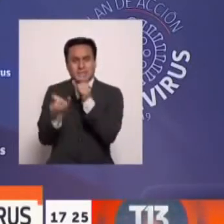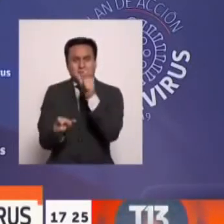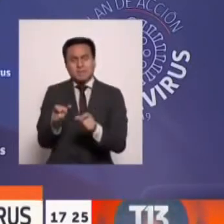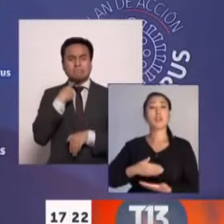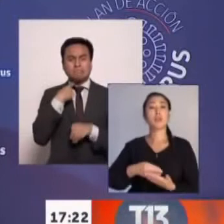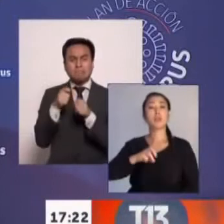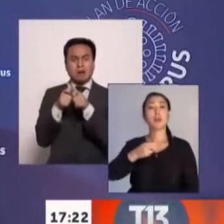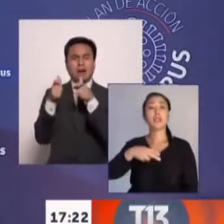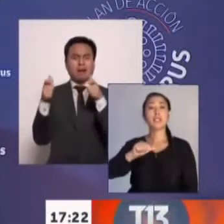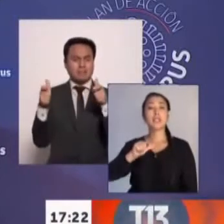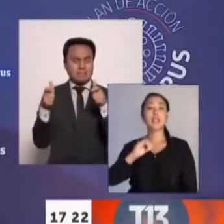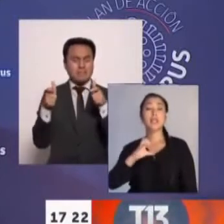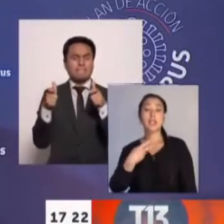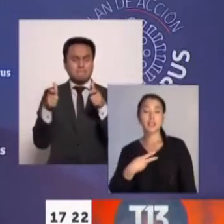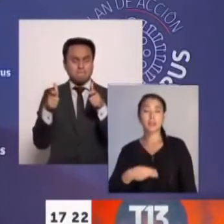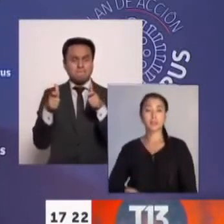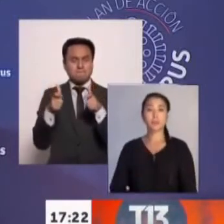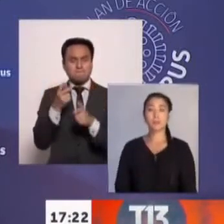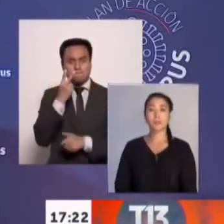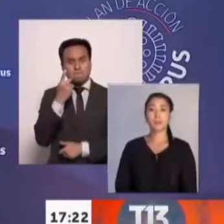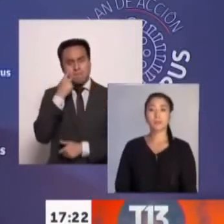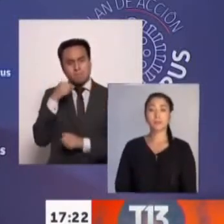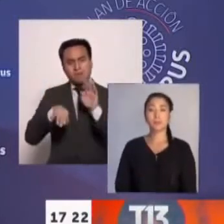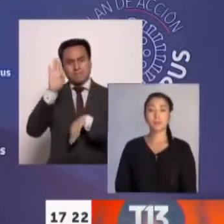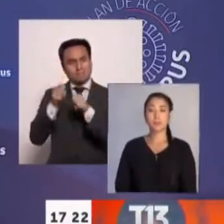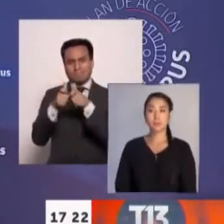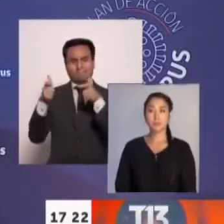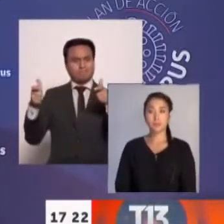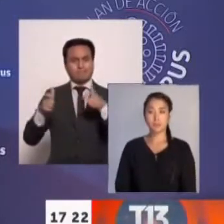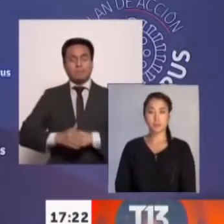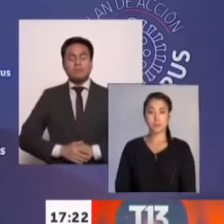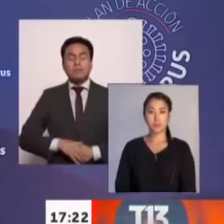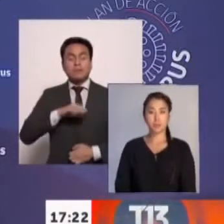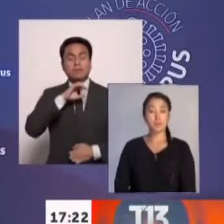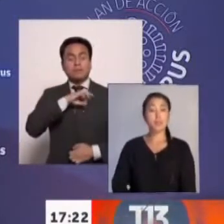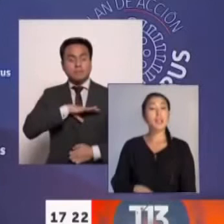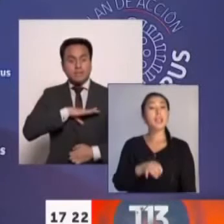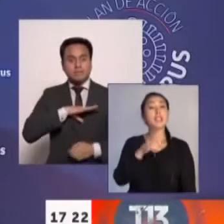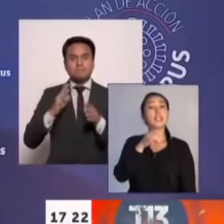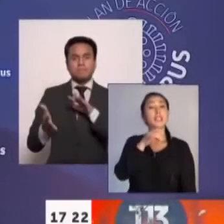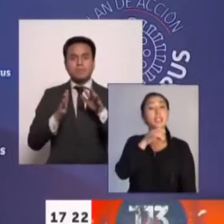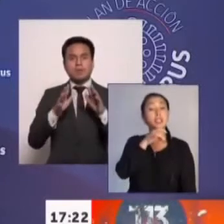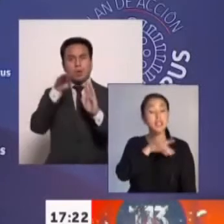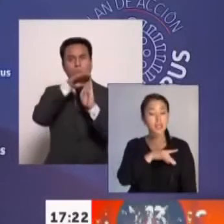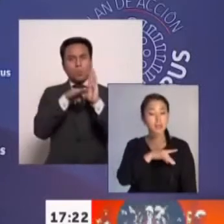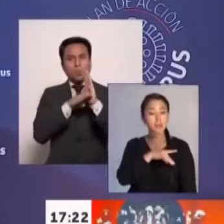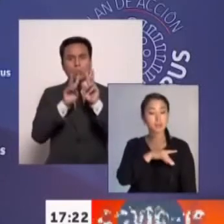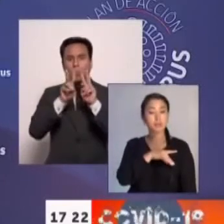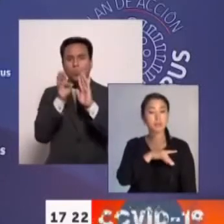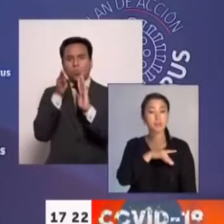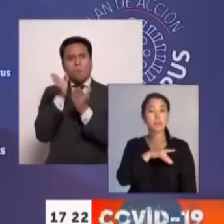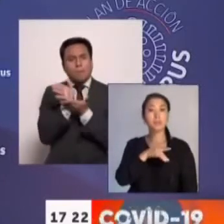mes, la incertidumbre de cómo va a ser a partir del mes que viene es muy grande. Bueno, ahí estamos más o menos en la misma con Argentina,